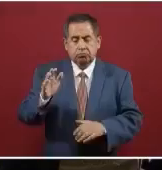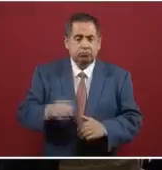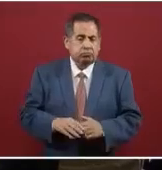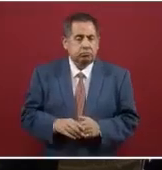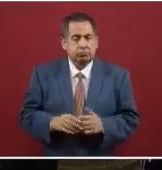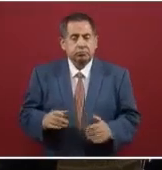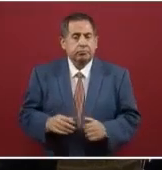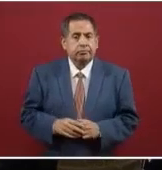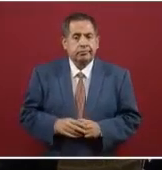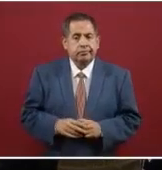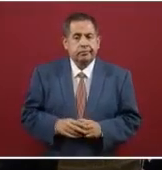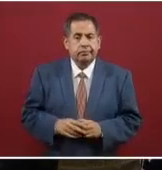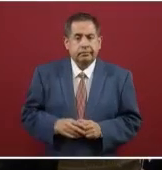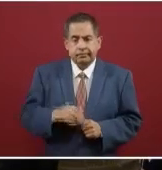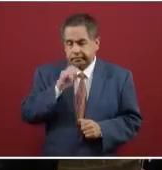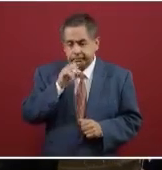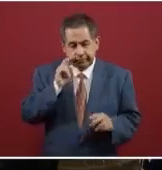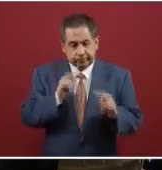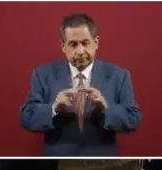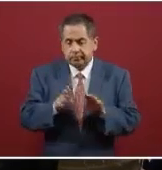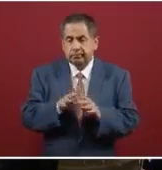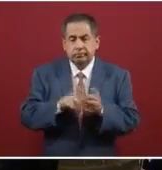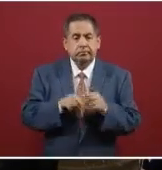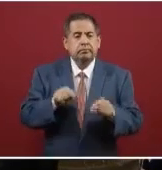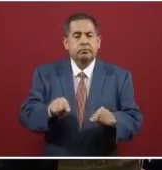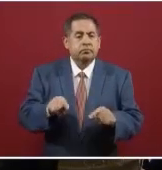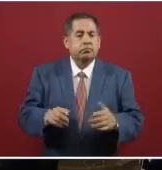y ya se ve aquí